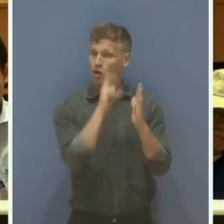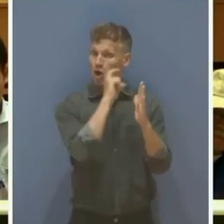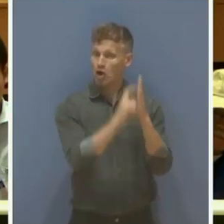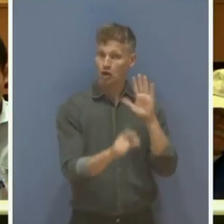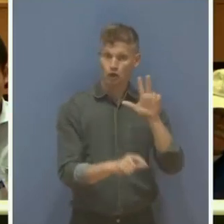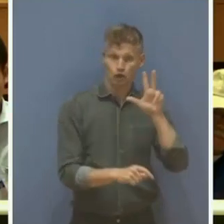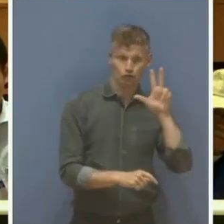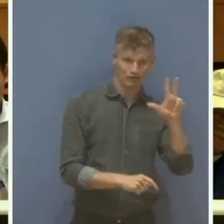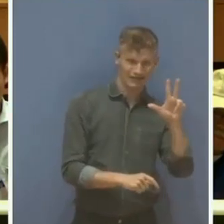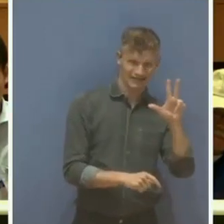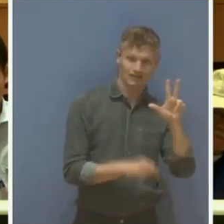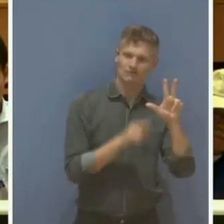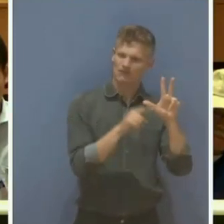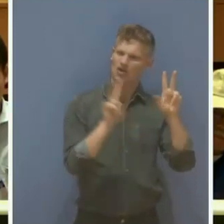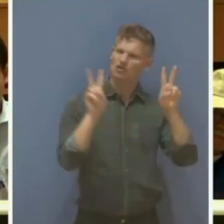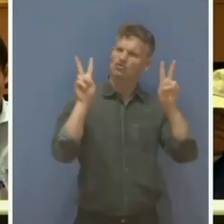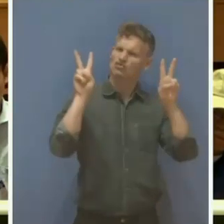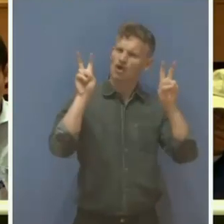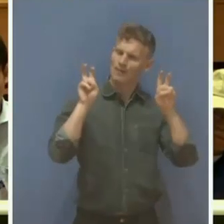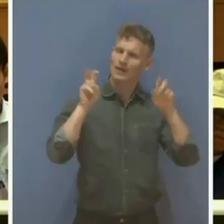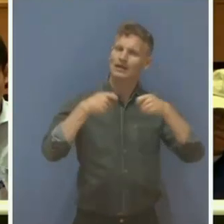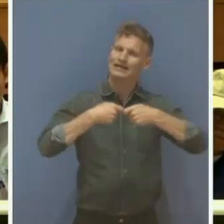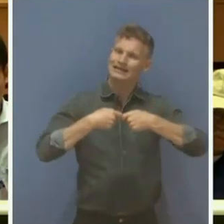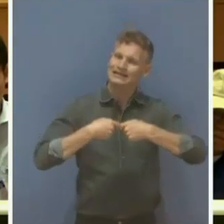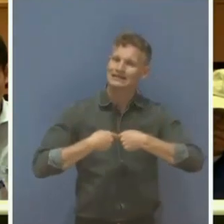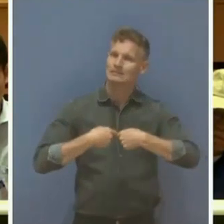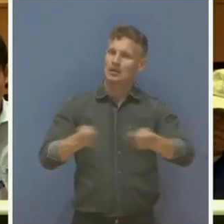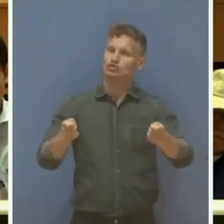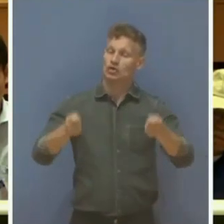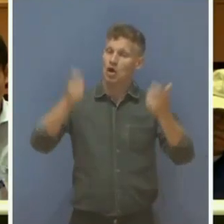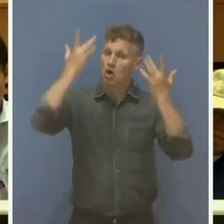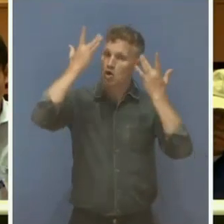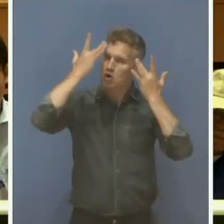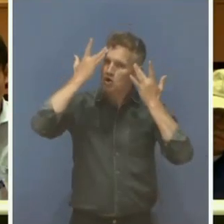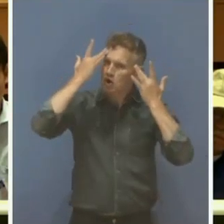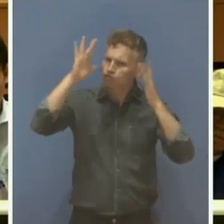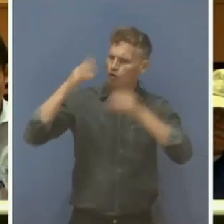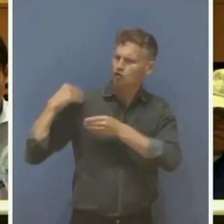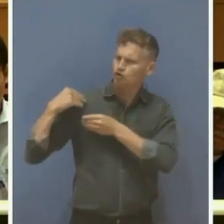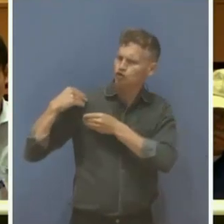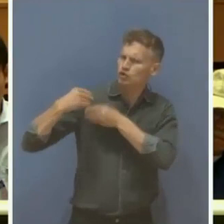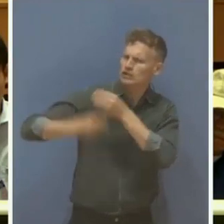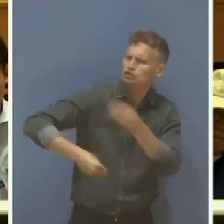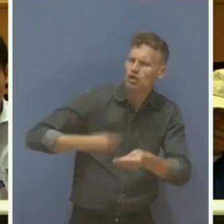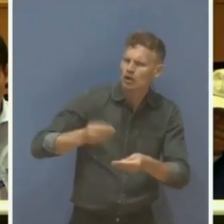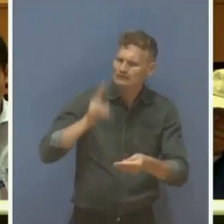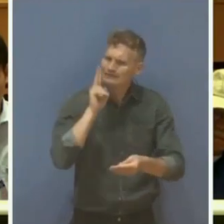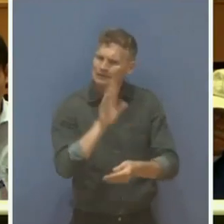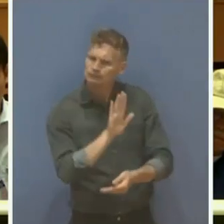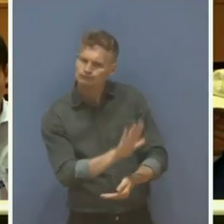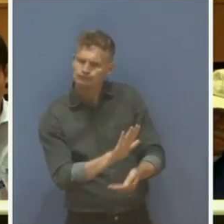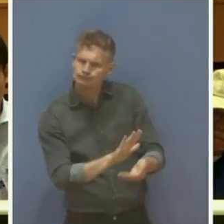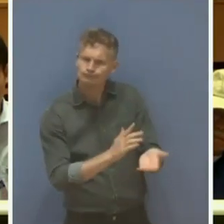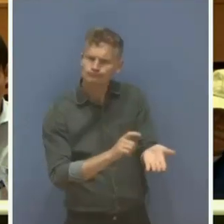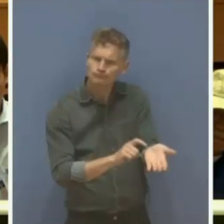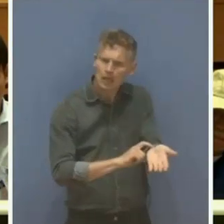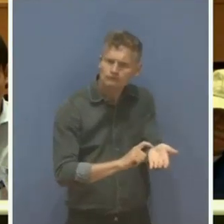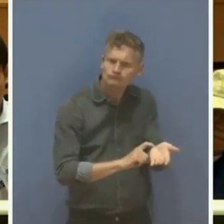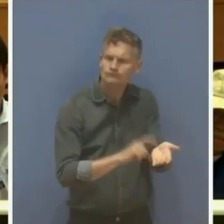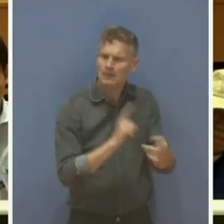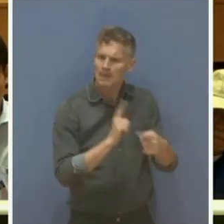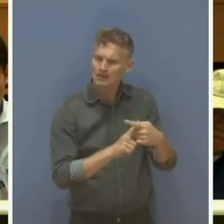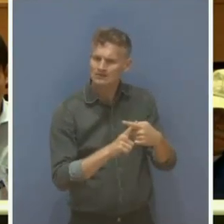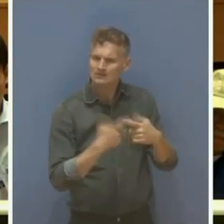o la fuente de las expresiones culturales tradicionales, los conocimientos tradicionales y los recursos biológicos, genéticos, utilizados o incorporados